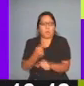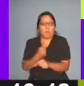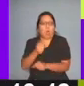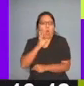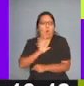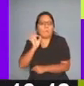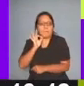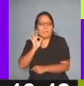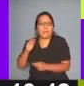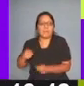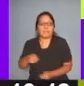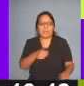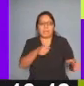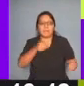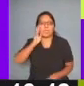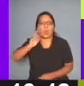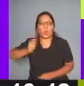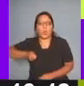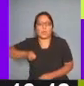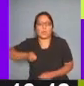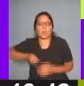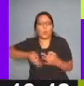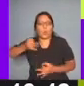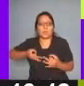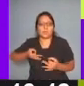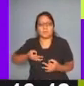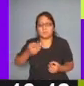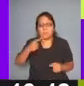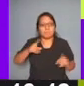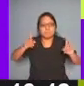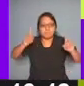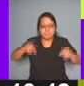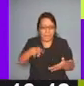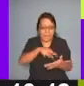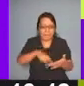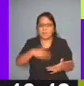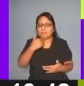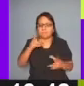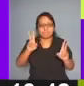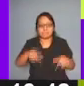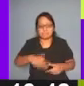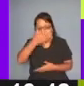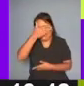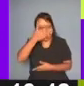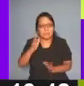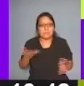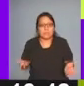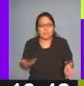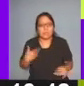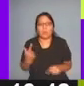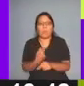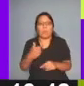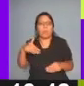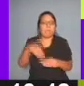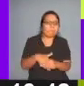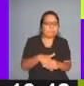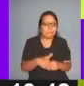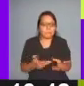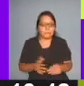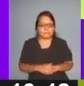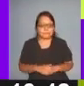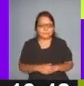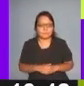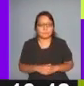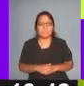judiciales en trámite, causas que no he leído, causas que no conozco y que donde no puedo interferir, inclusive desde el